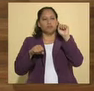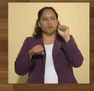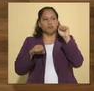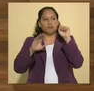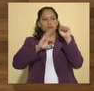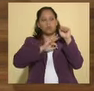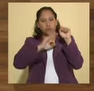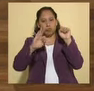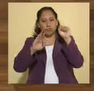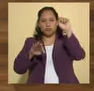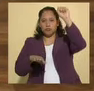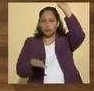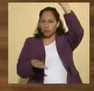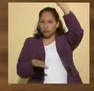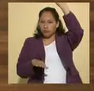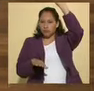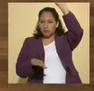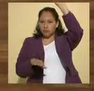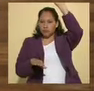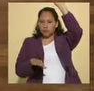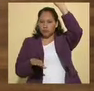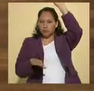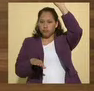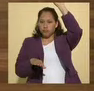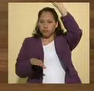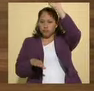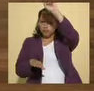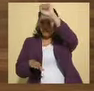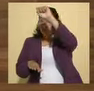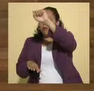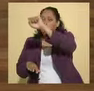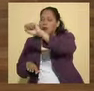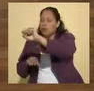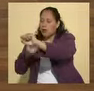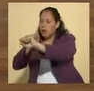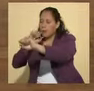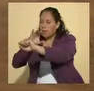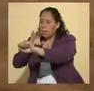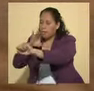tu brazo y exhalar bajando.